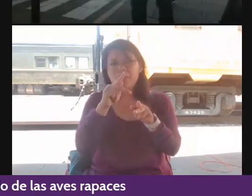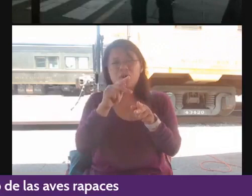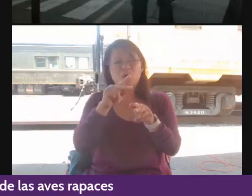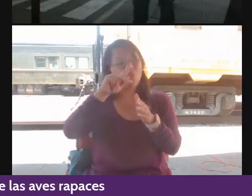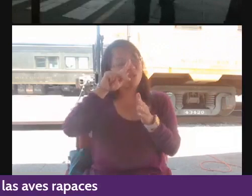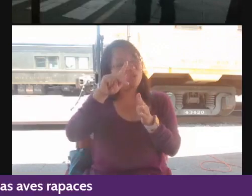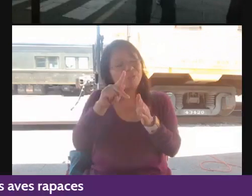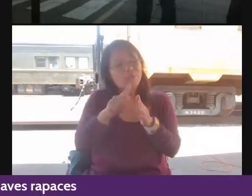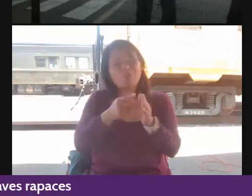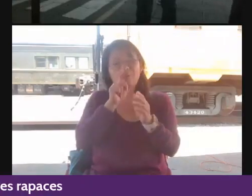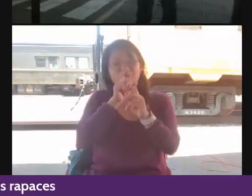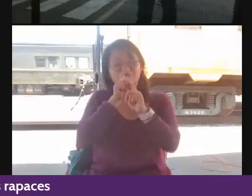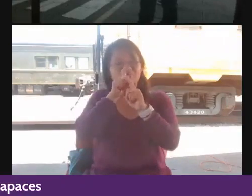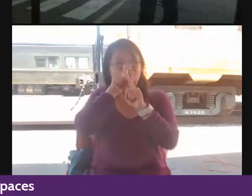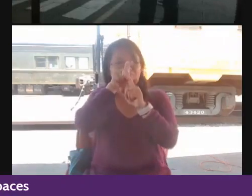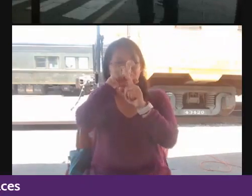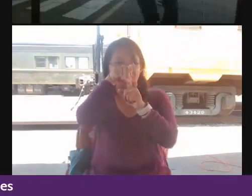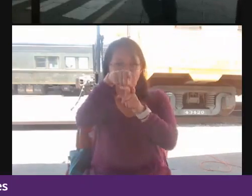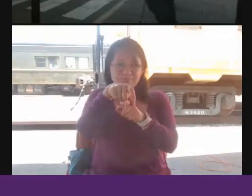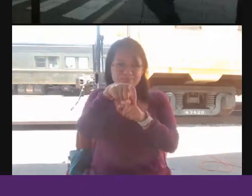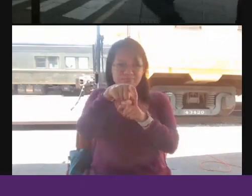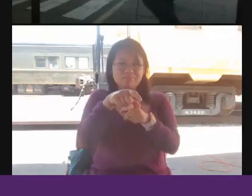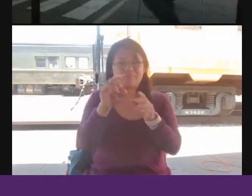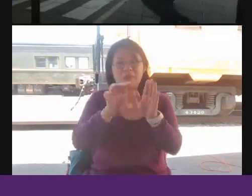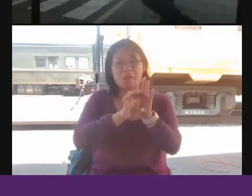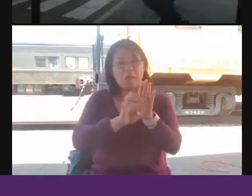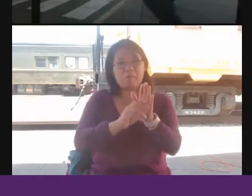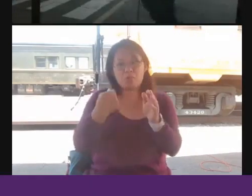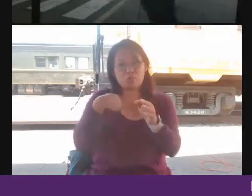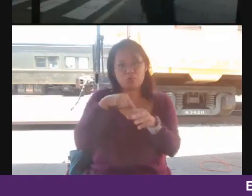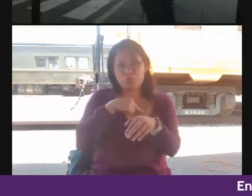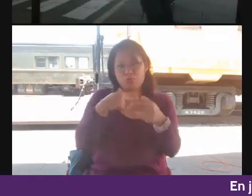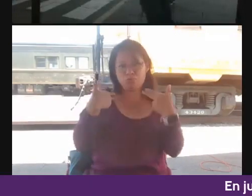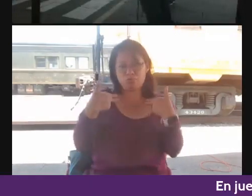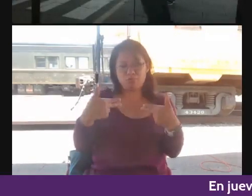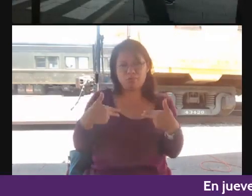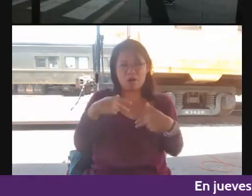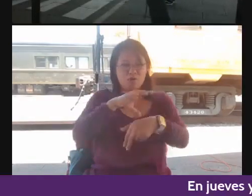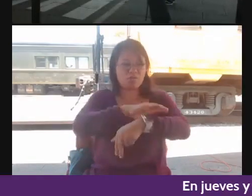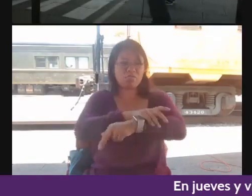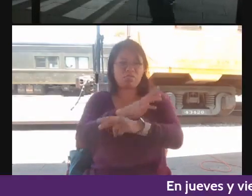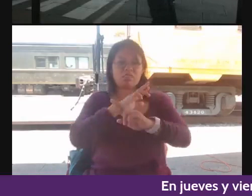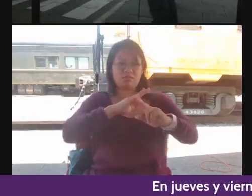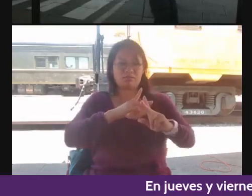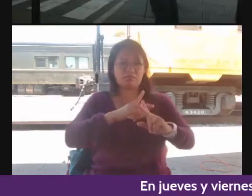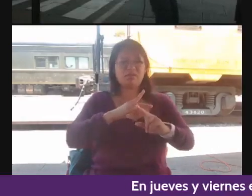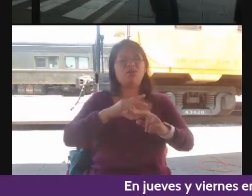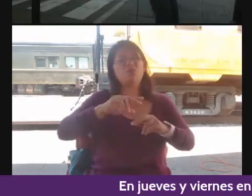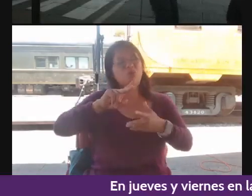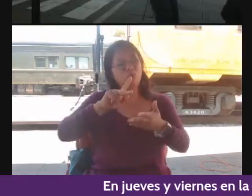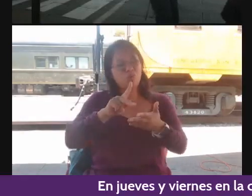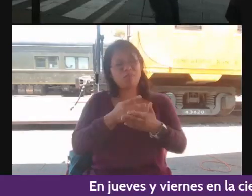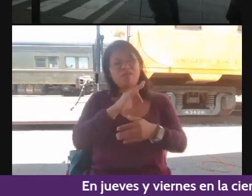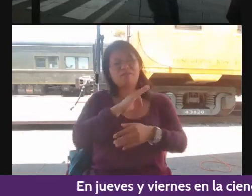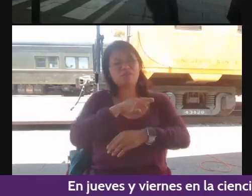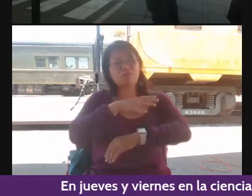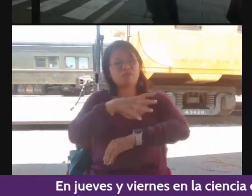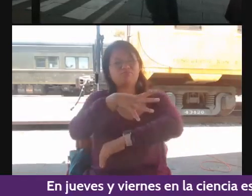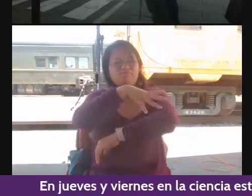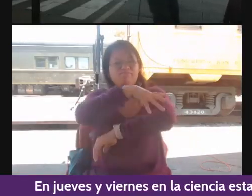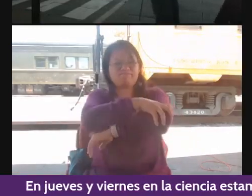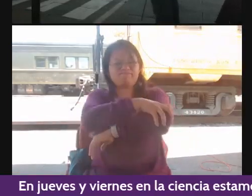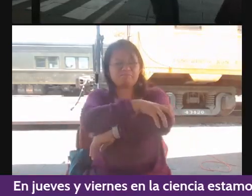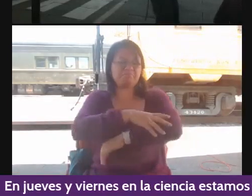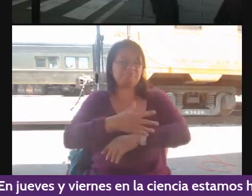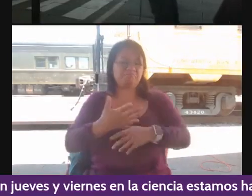el pico como cualquier hueso, como cuando nos fracturamos nosotros un brazo, lo que sea, que vuelva a soldar el hueso. Sin embargo, si el pico se